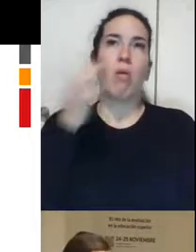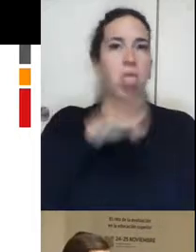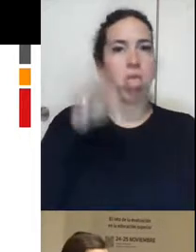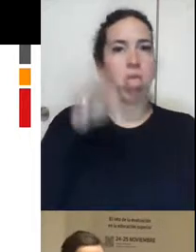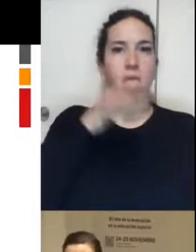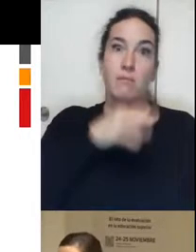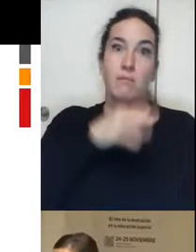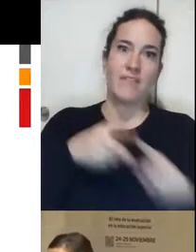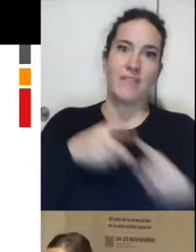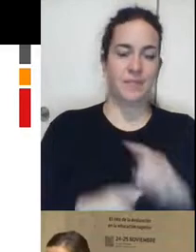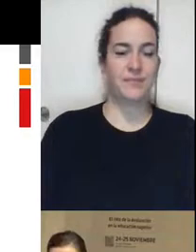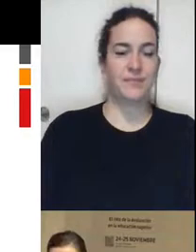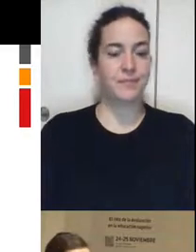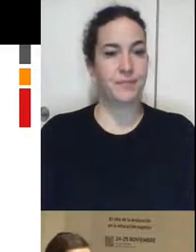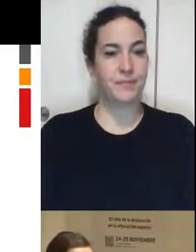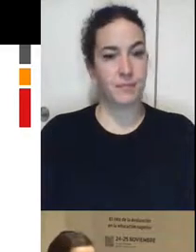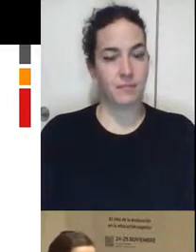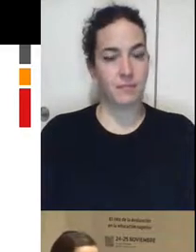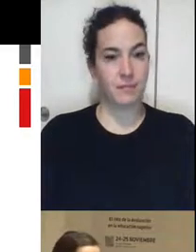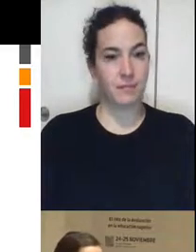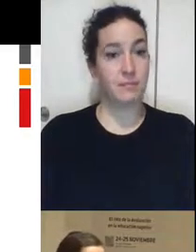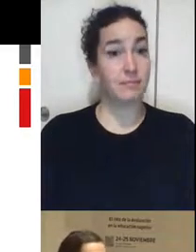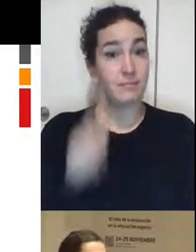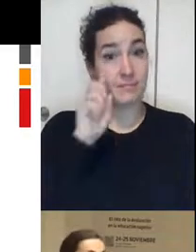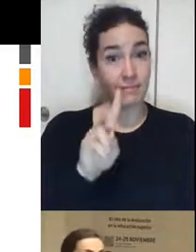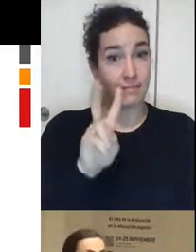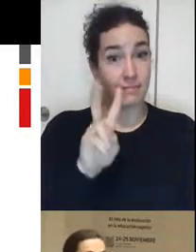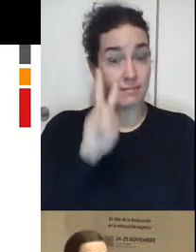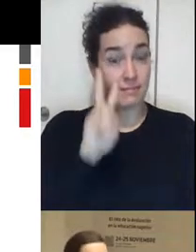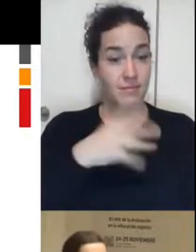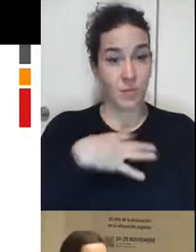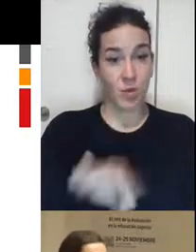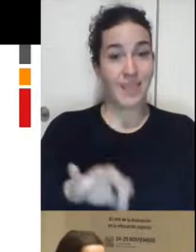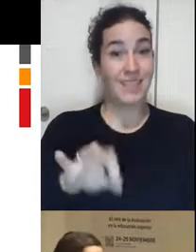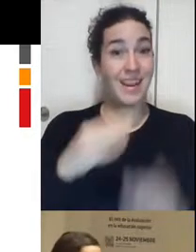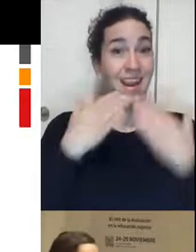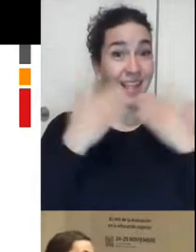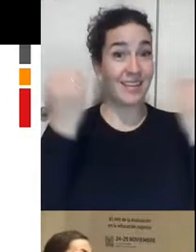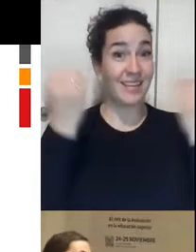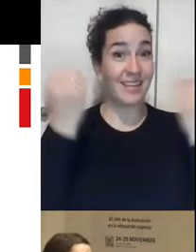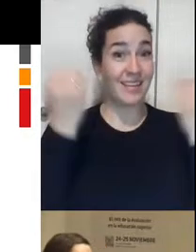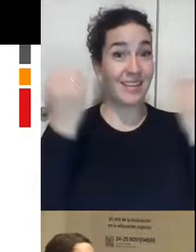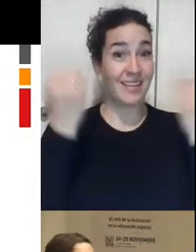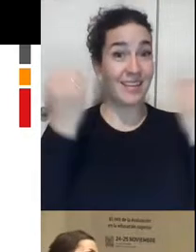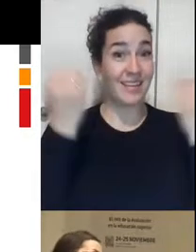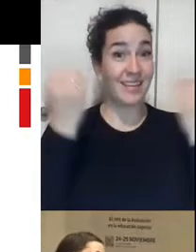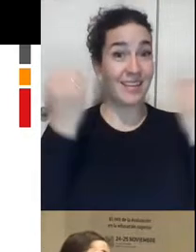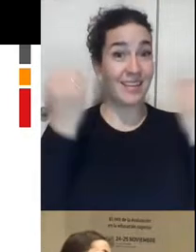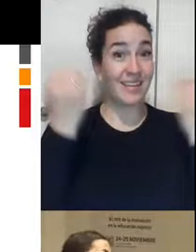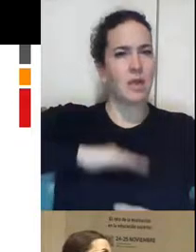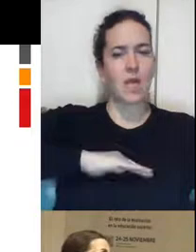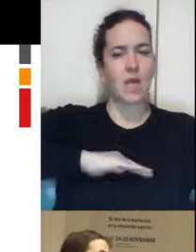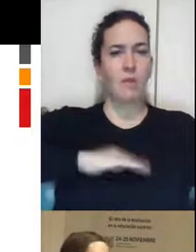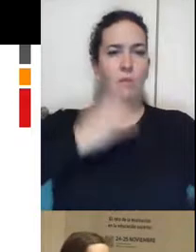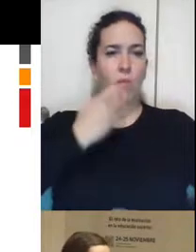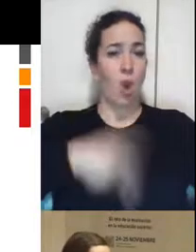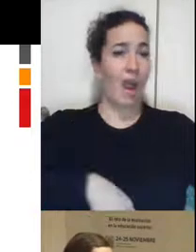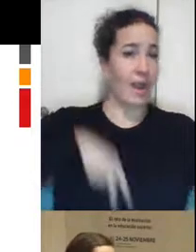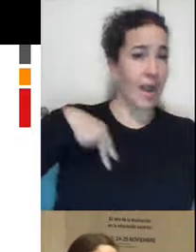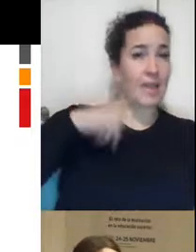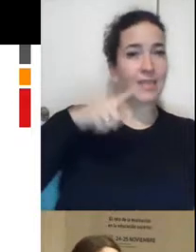asignatura. Además, como se puede ver en la siguiente diapositiva, con esta práctica se trabajaron las competencias, tanto las generales como